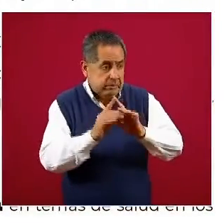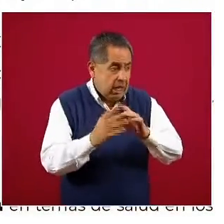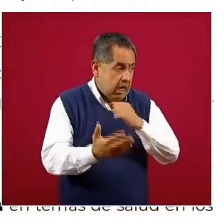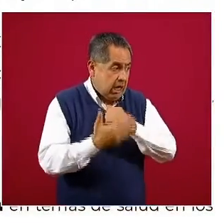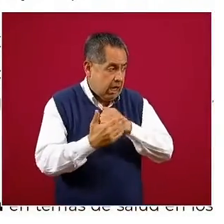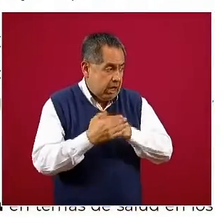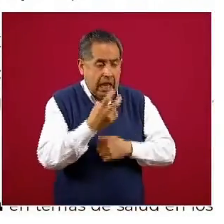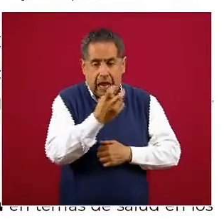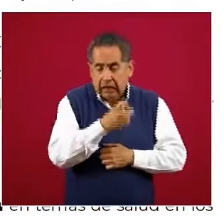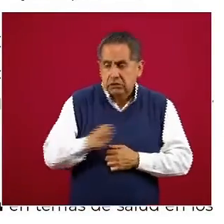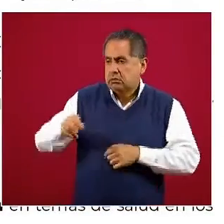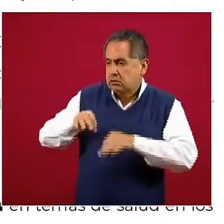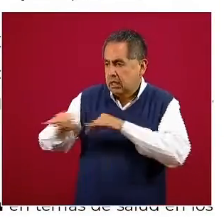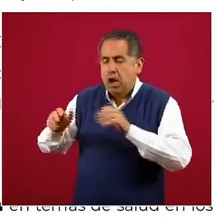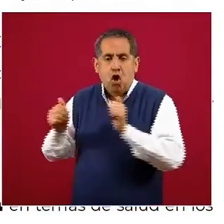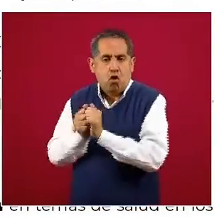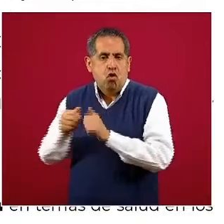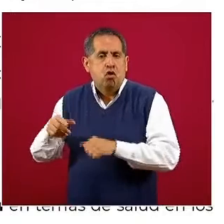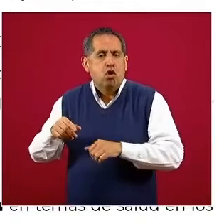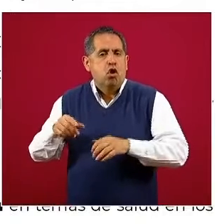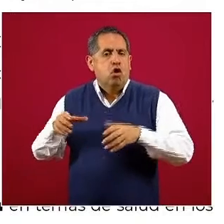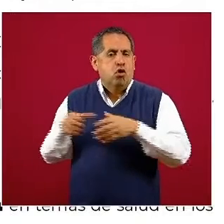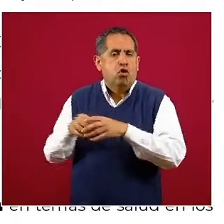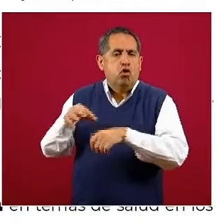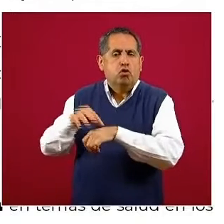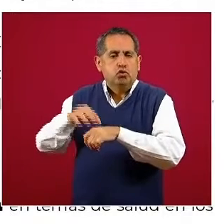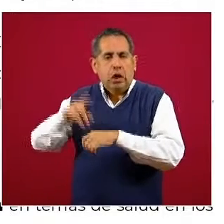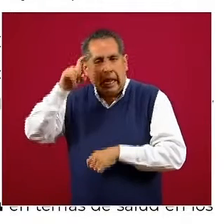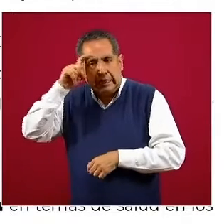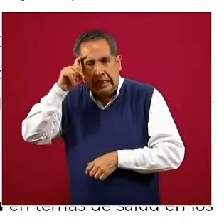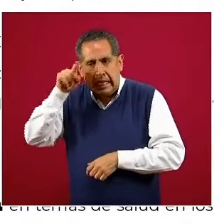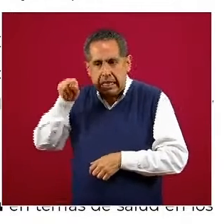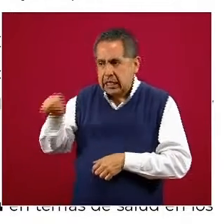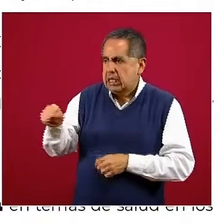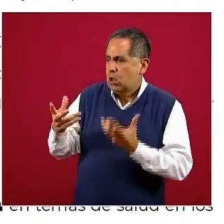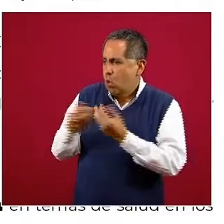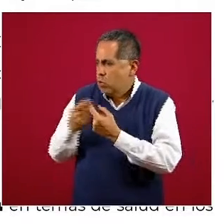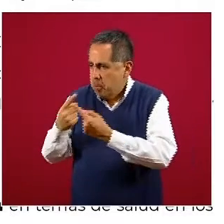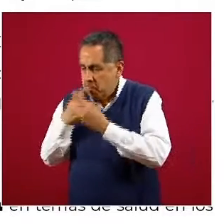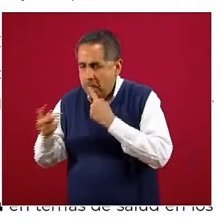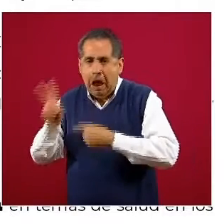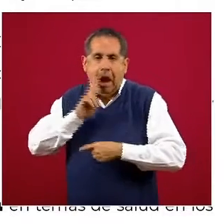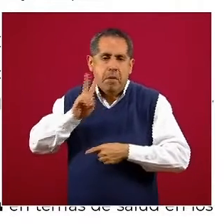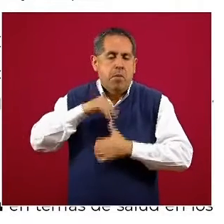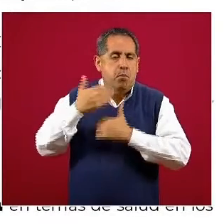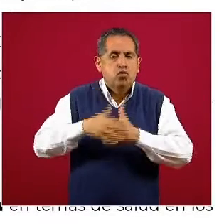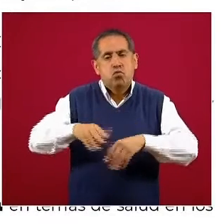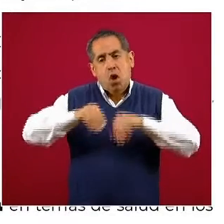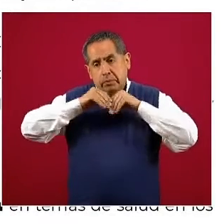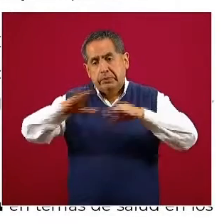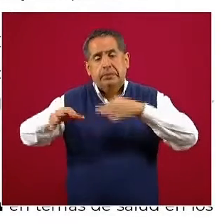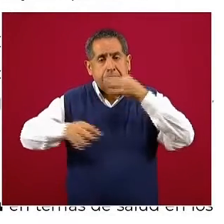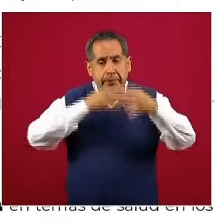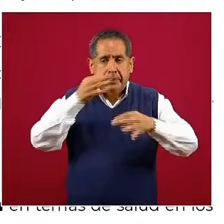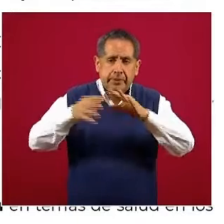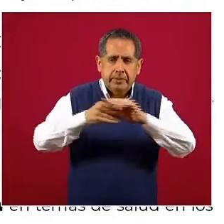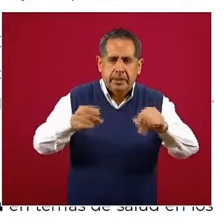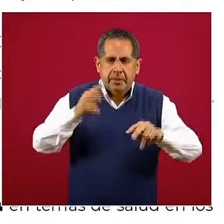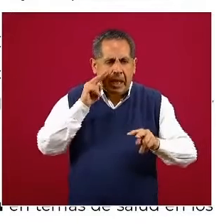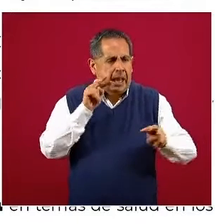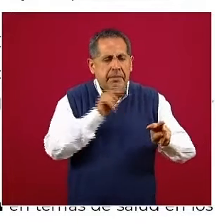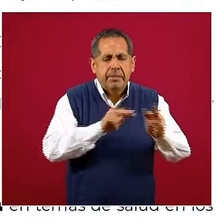el neoliberalismo nos impuso, fueron sustituidos por bebidas venenosas embotelladas y